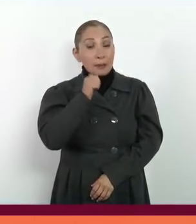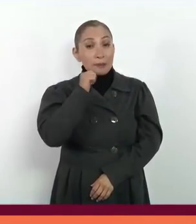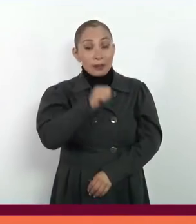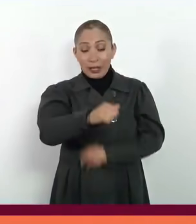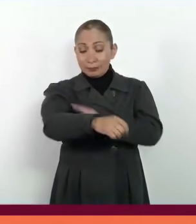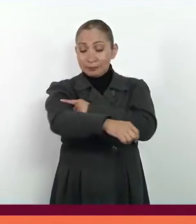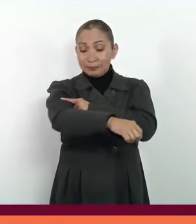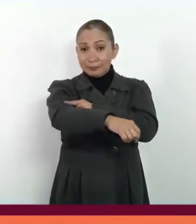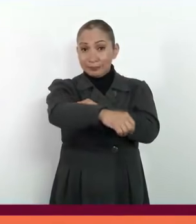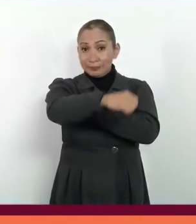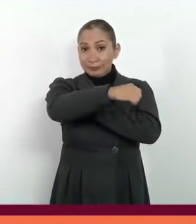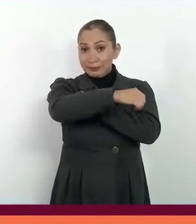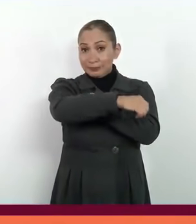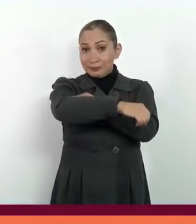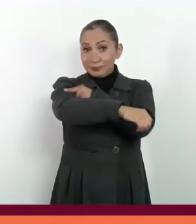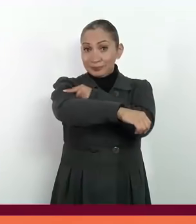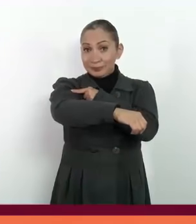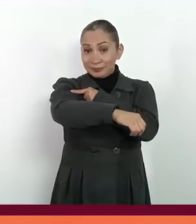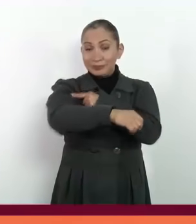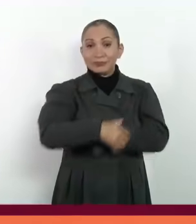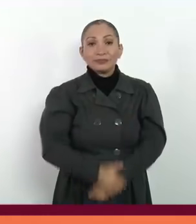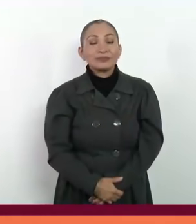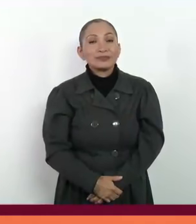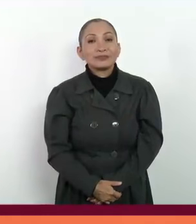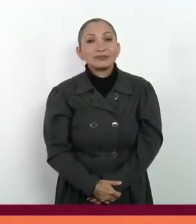Cubriéndose en el ángulo interno del brazo.